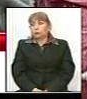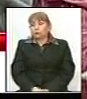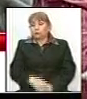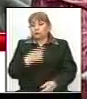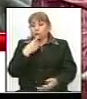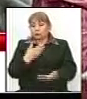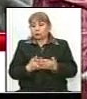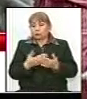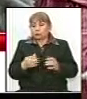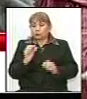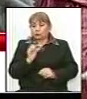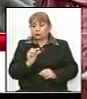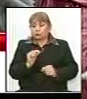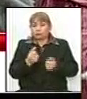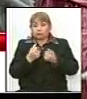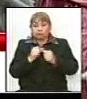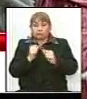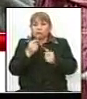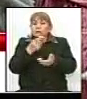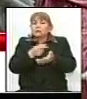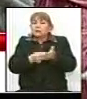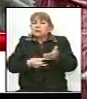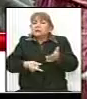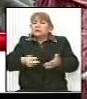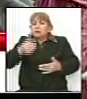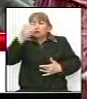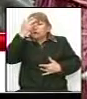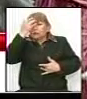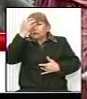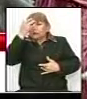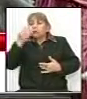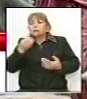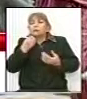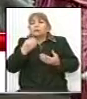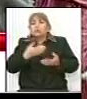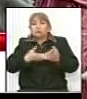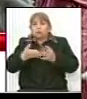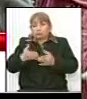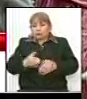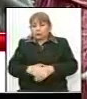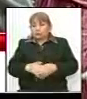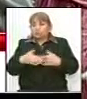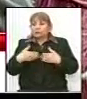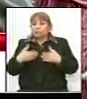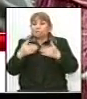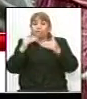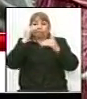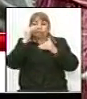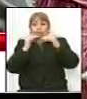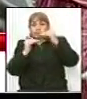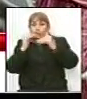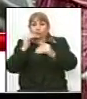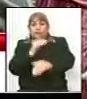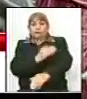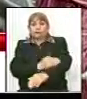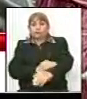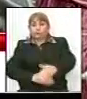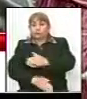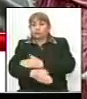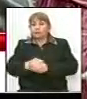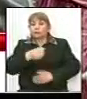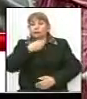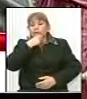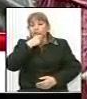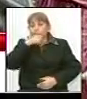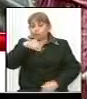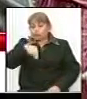poco de tratar de ver qué enfermedades son las que generan o cómo se puede graficar la discapacidad en la persona adulta mayor en Perú.